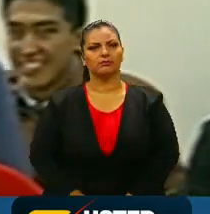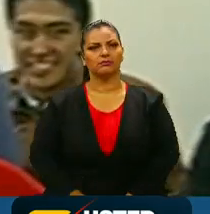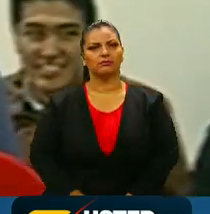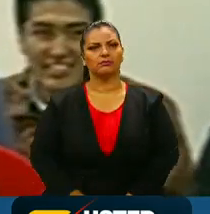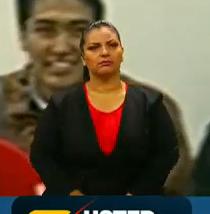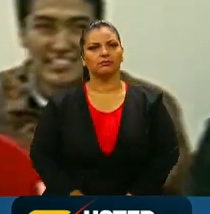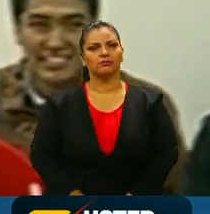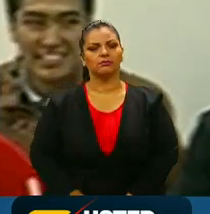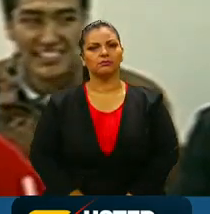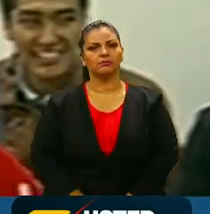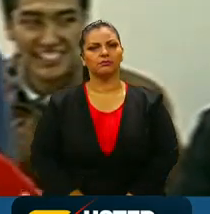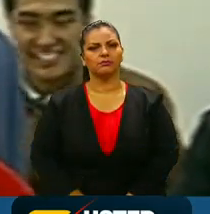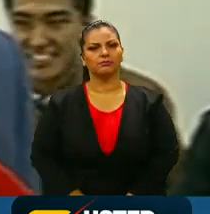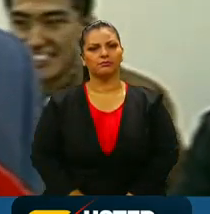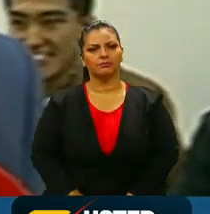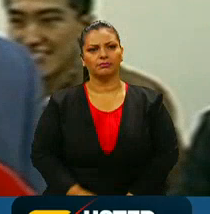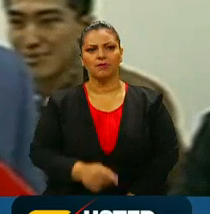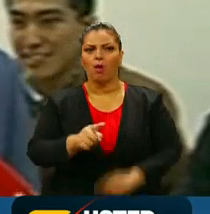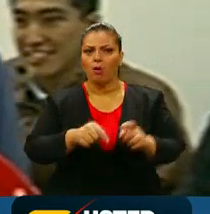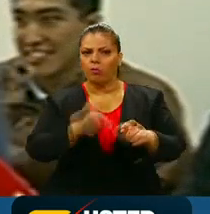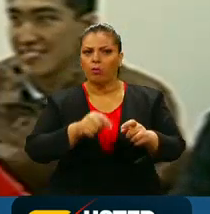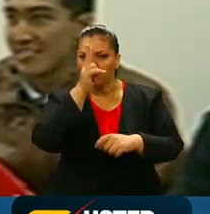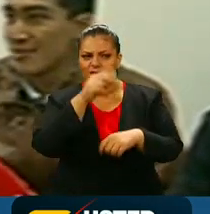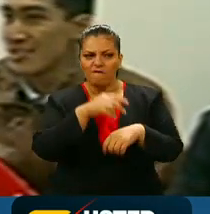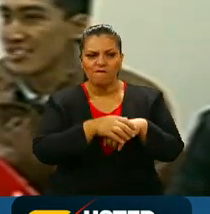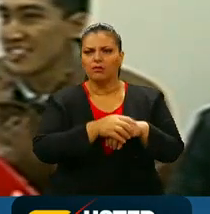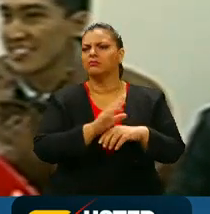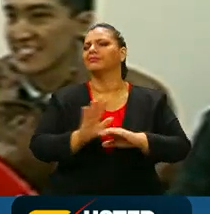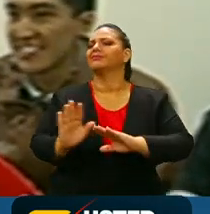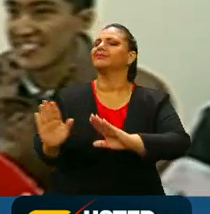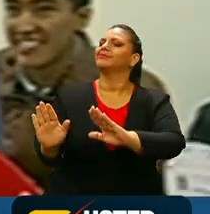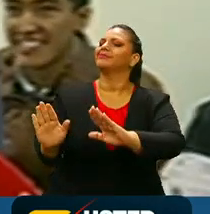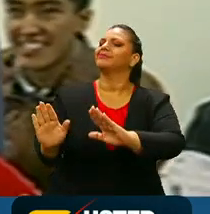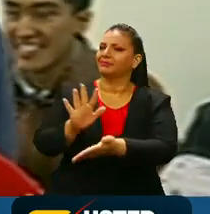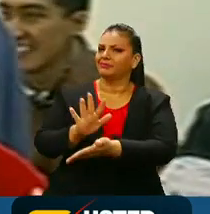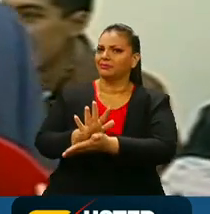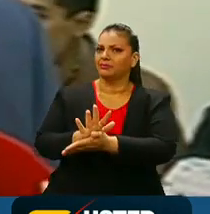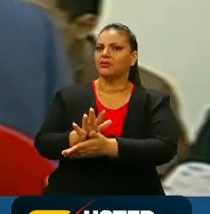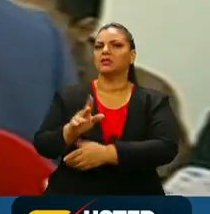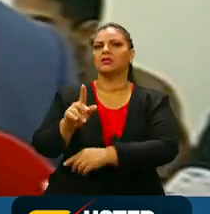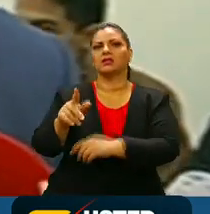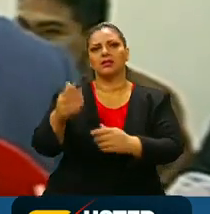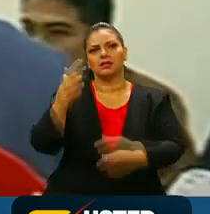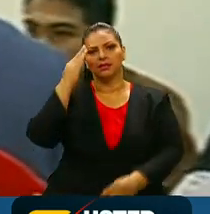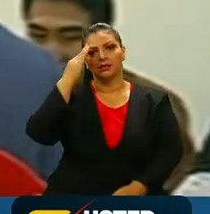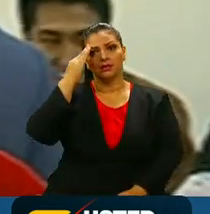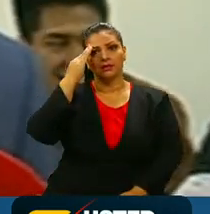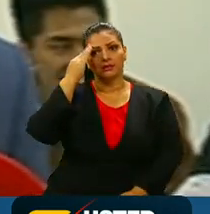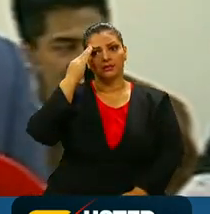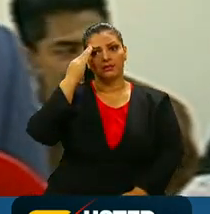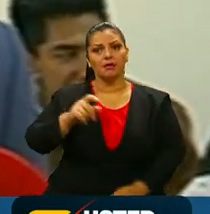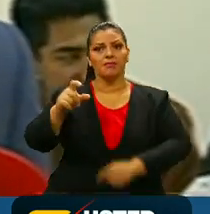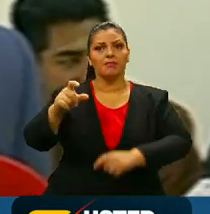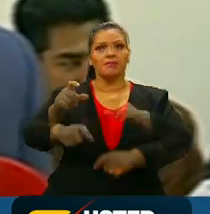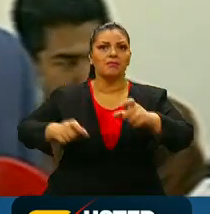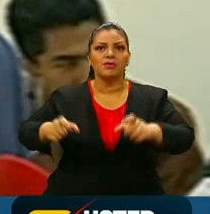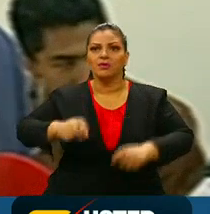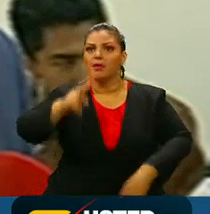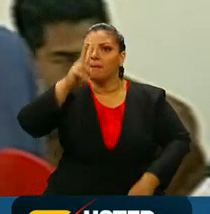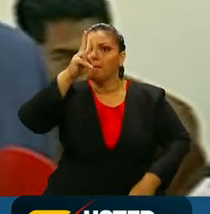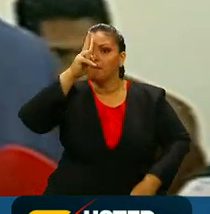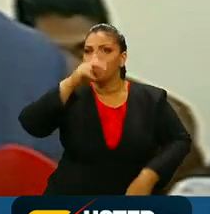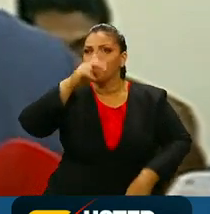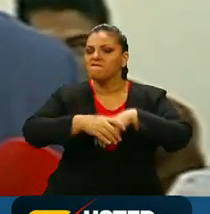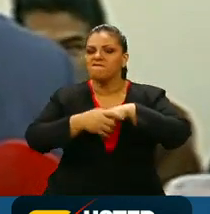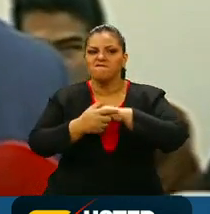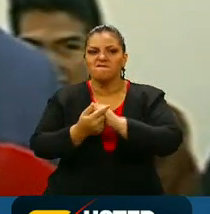Mire, insisto, todo esto es parte de una hoja de ruta que busca desestabilizar por parte